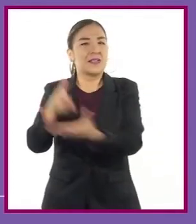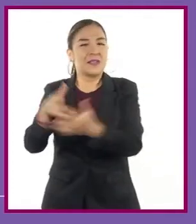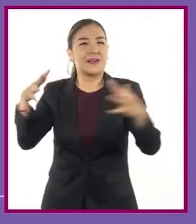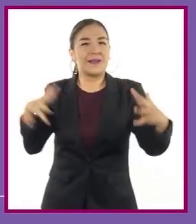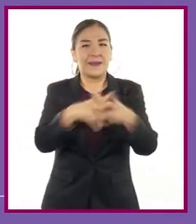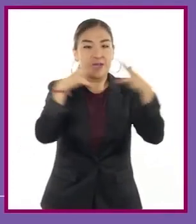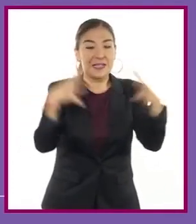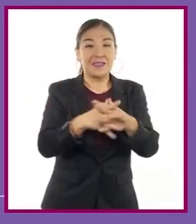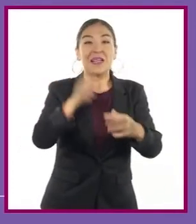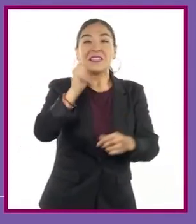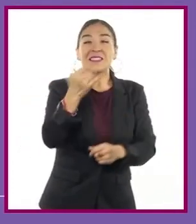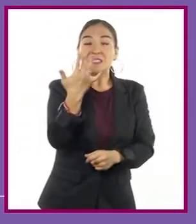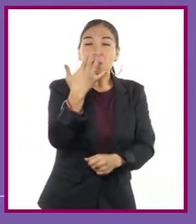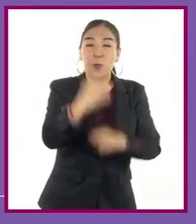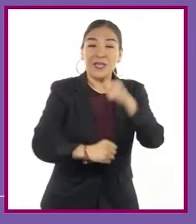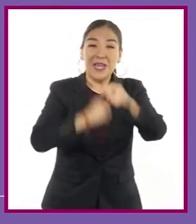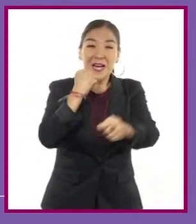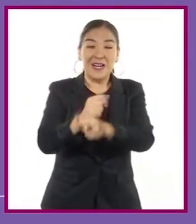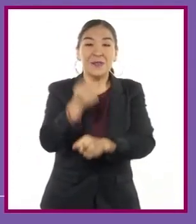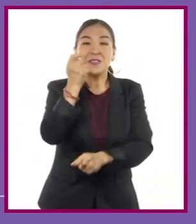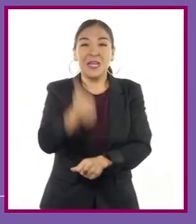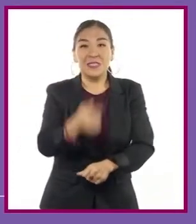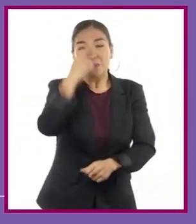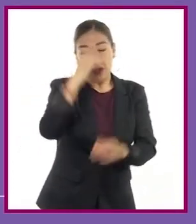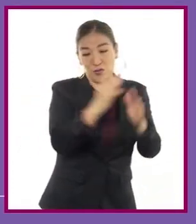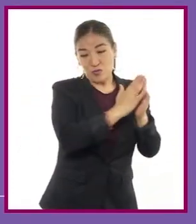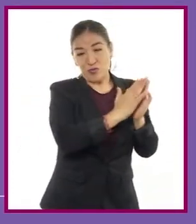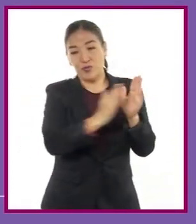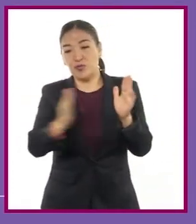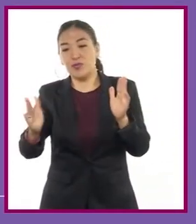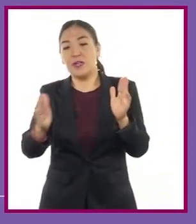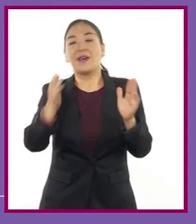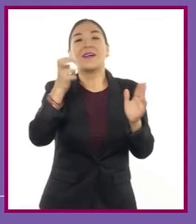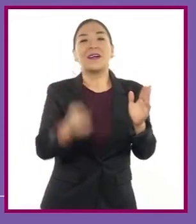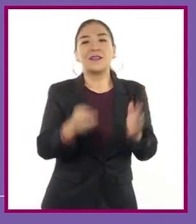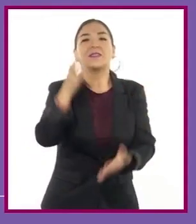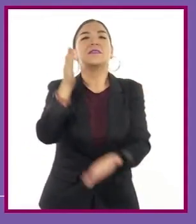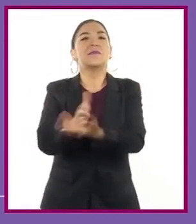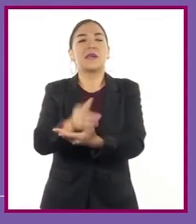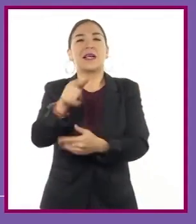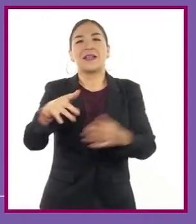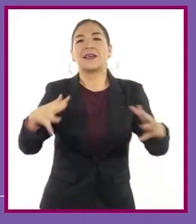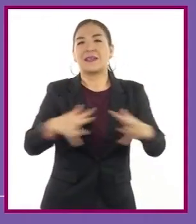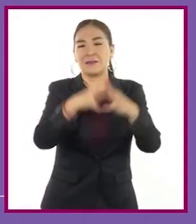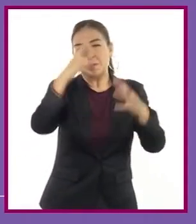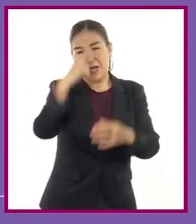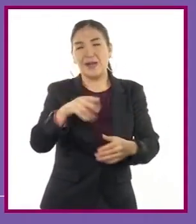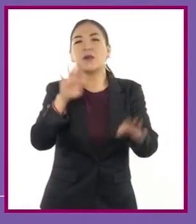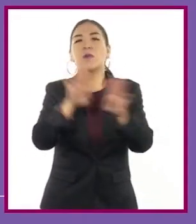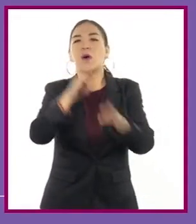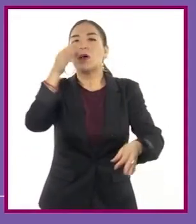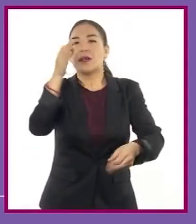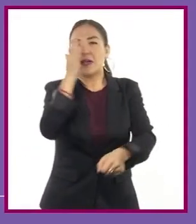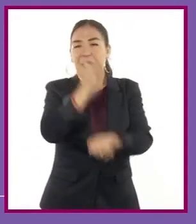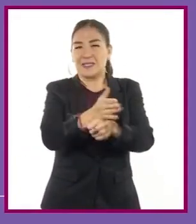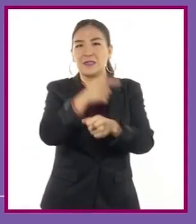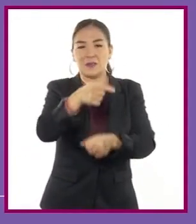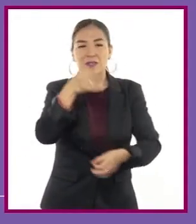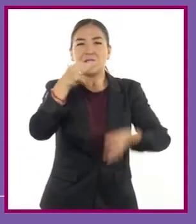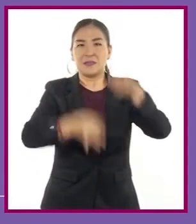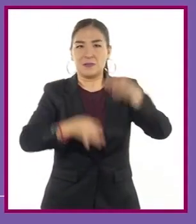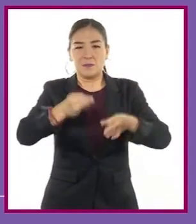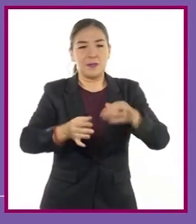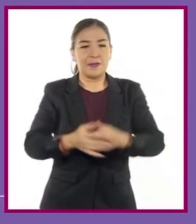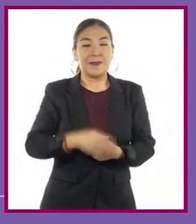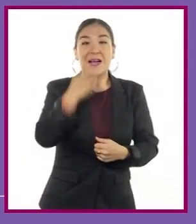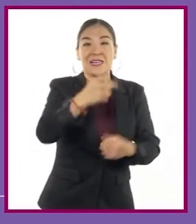casi 50 años para que se estableciera un nuevo tribunal internacional. Al final de la Guerra Fría,